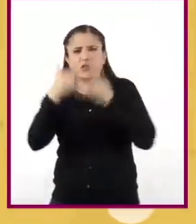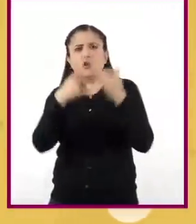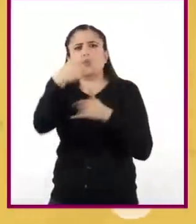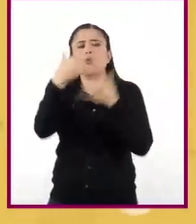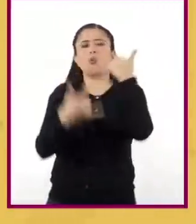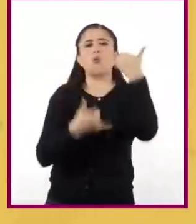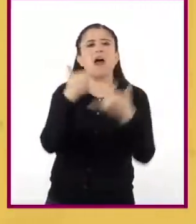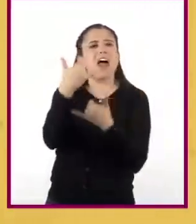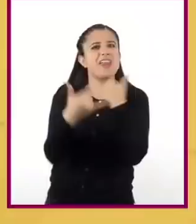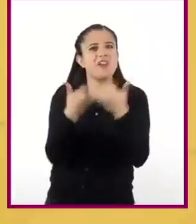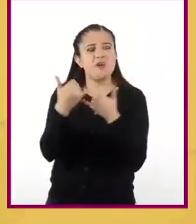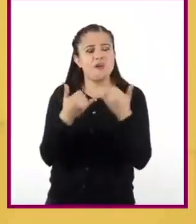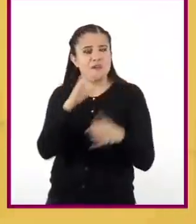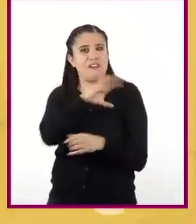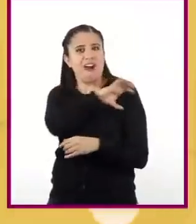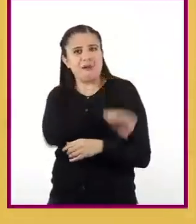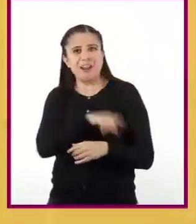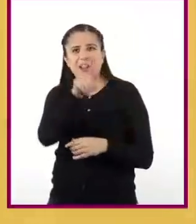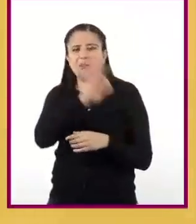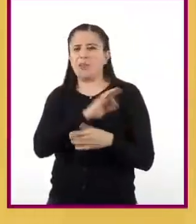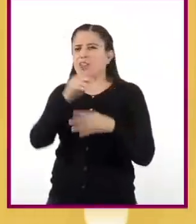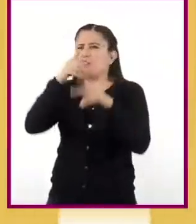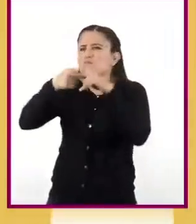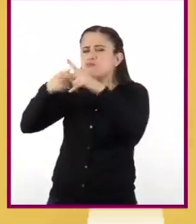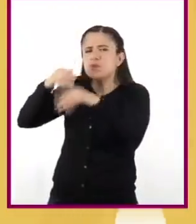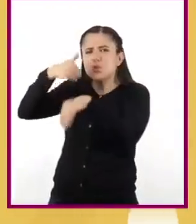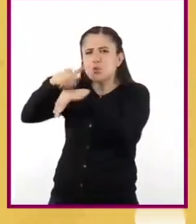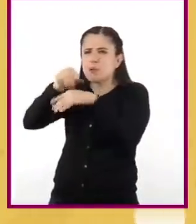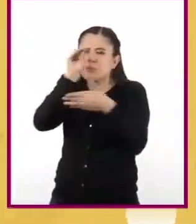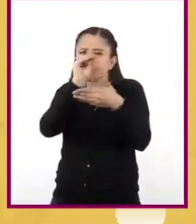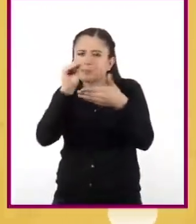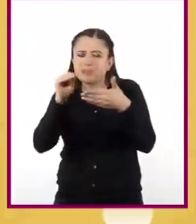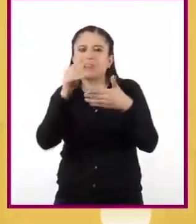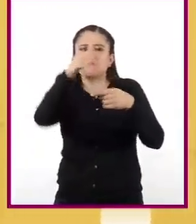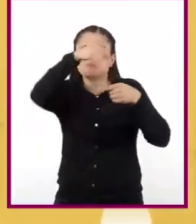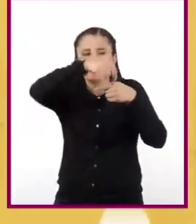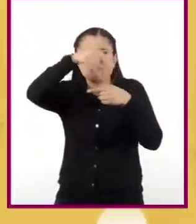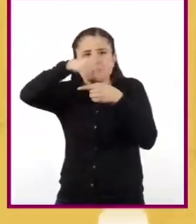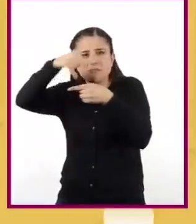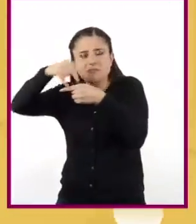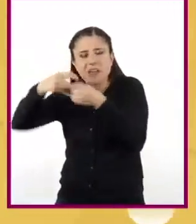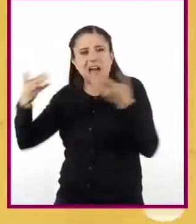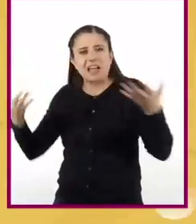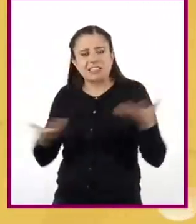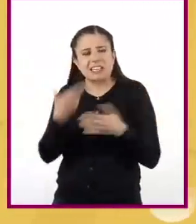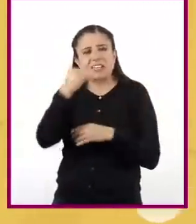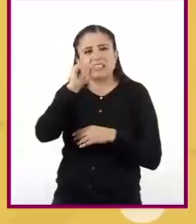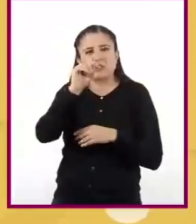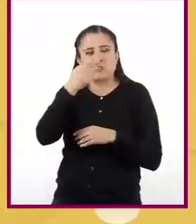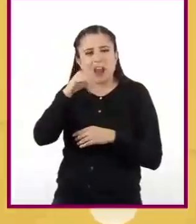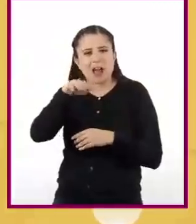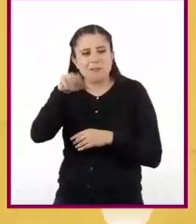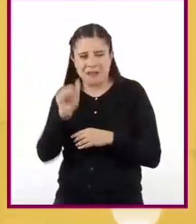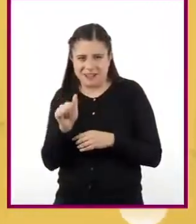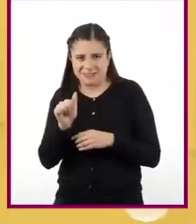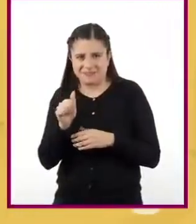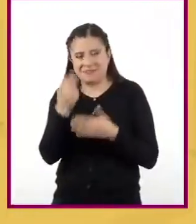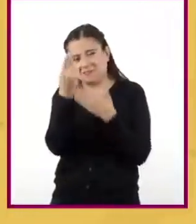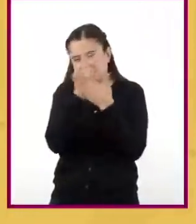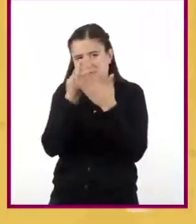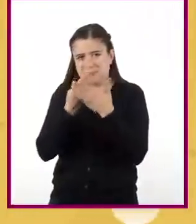equipo favorito o algún otro conjunto de datos que les permitan trazar un histograma o un polígono de